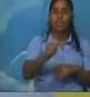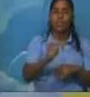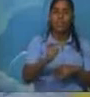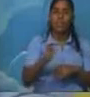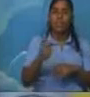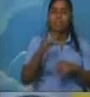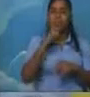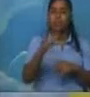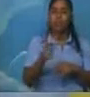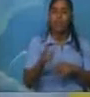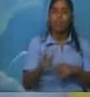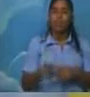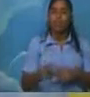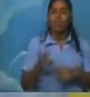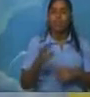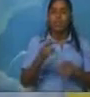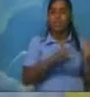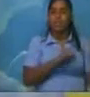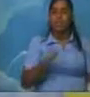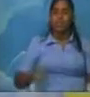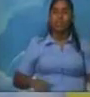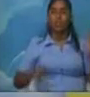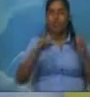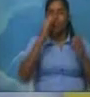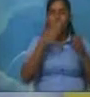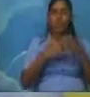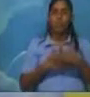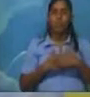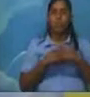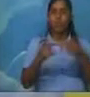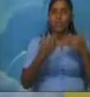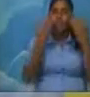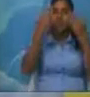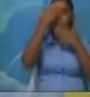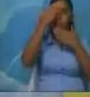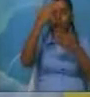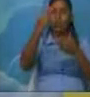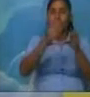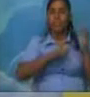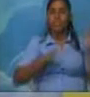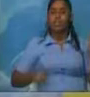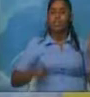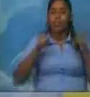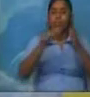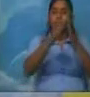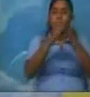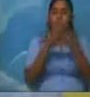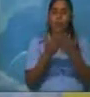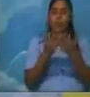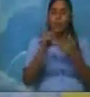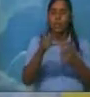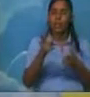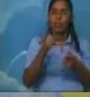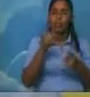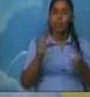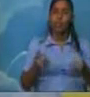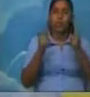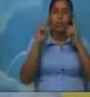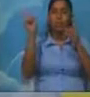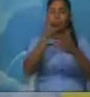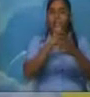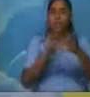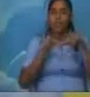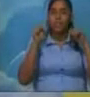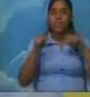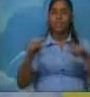anatema oremos señor Dios del cielo y de la tierra te damos gracias señor por esta palabra que tú nos permites leer en esta